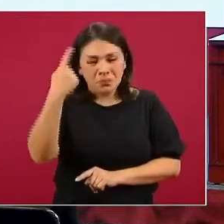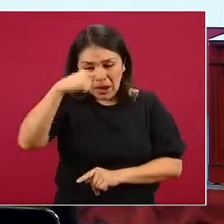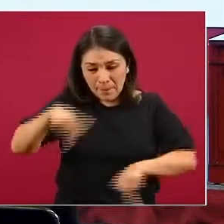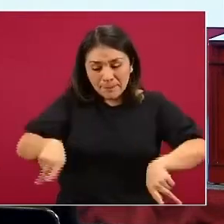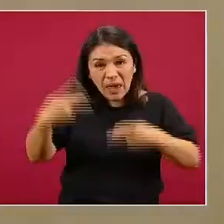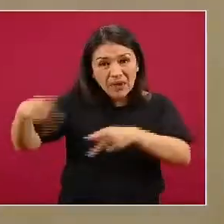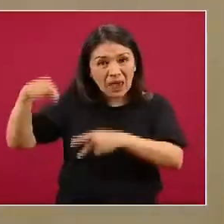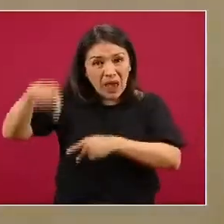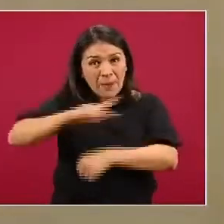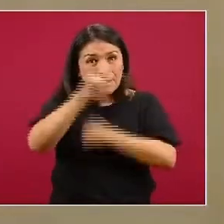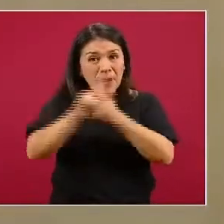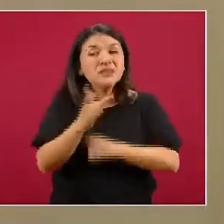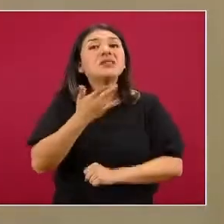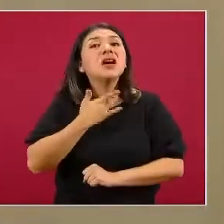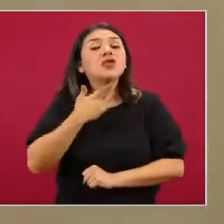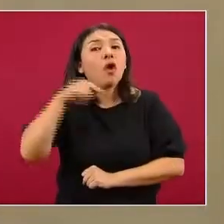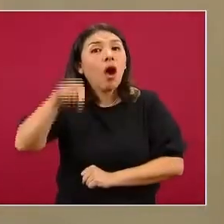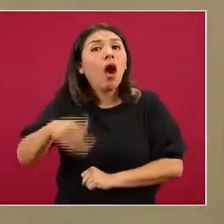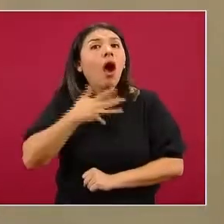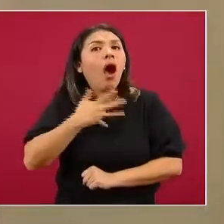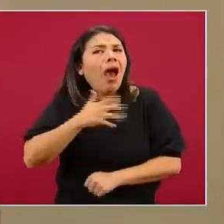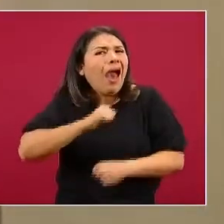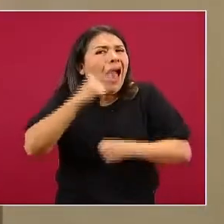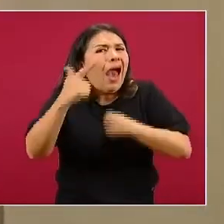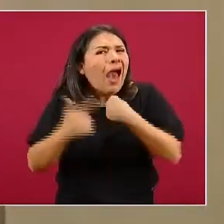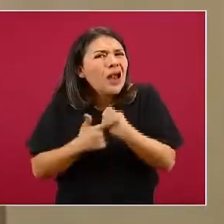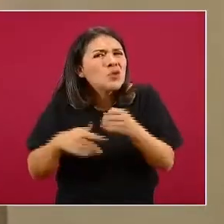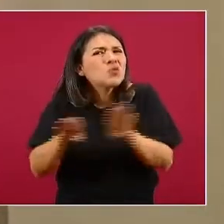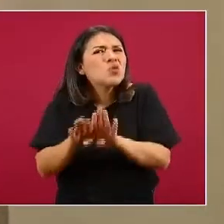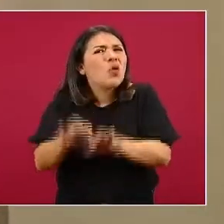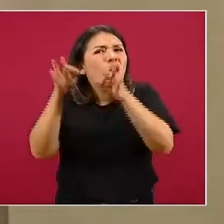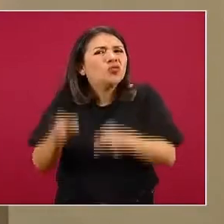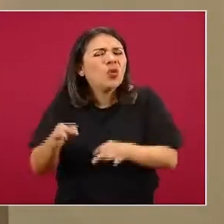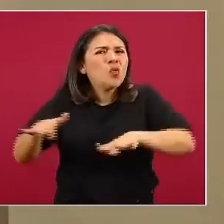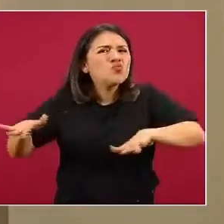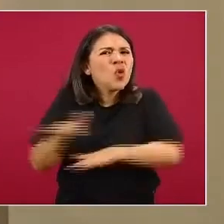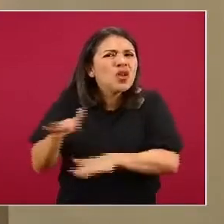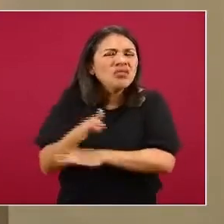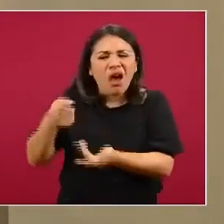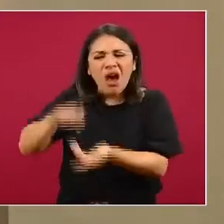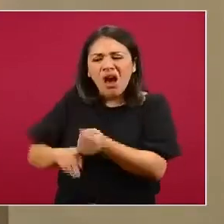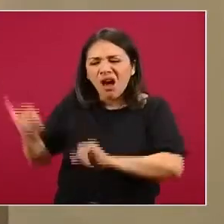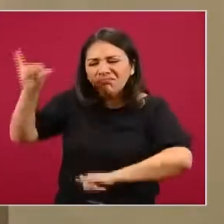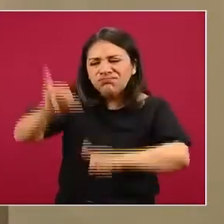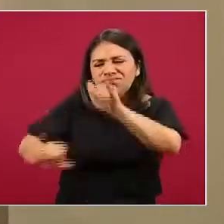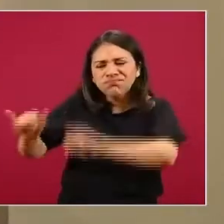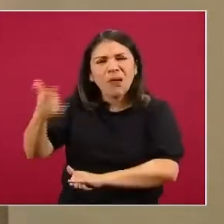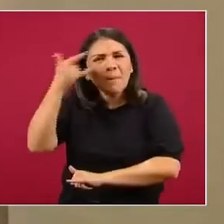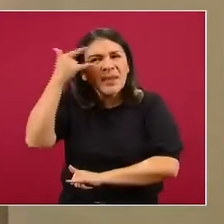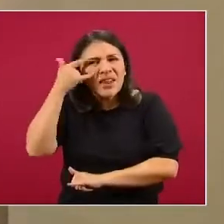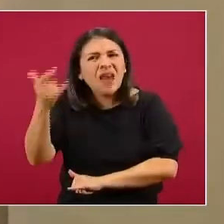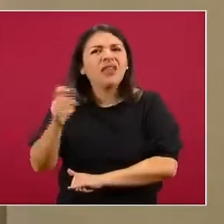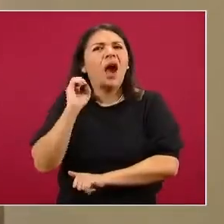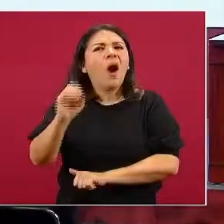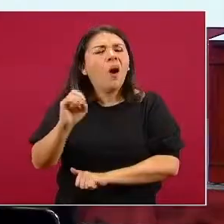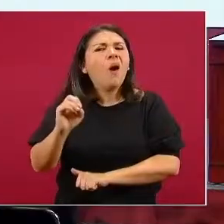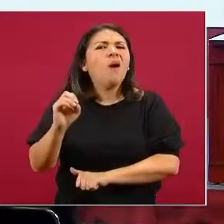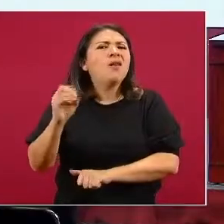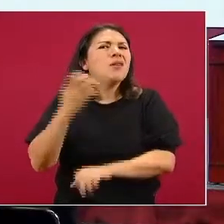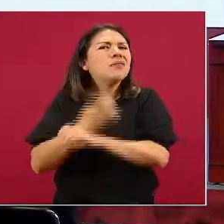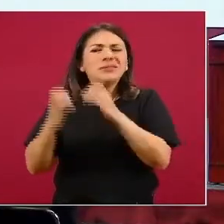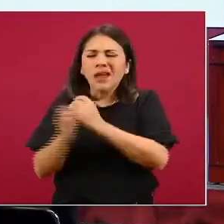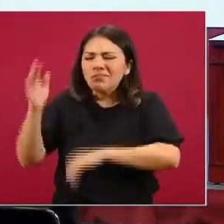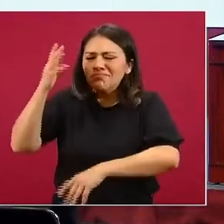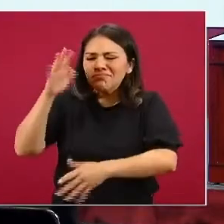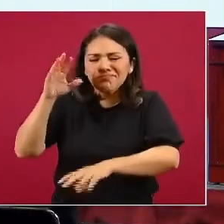que se comercia en nuestro país tiene algún tipo de origen ilícito o algún tipo de piratería o algún tipo de